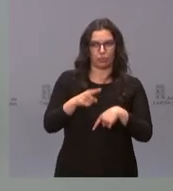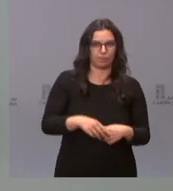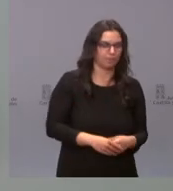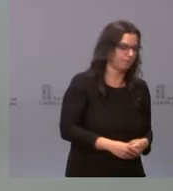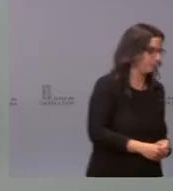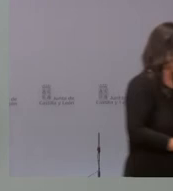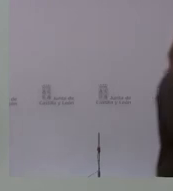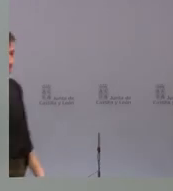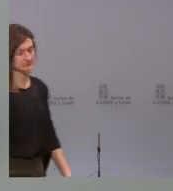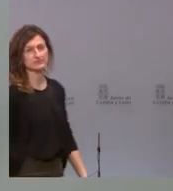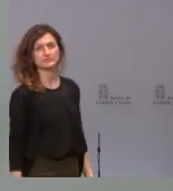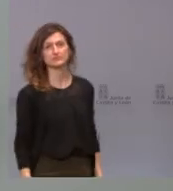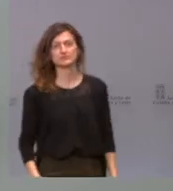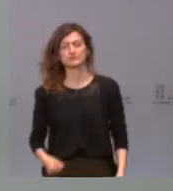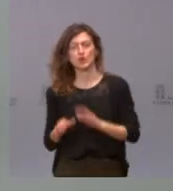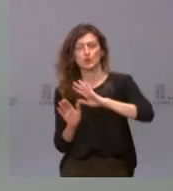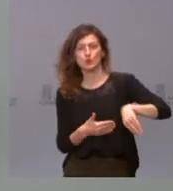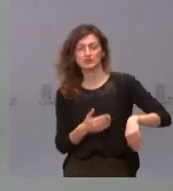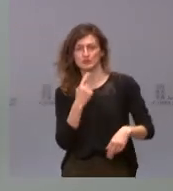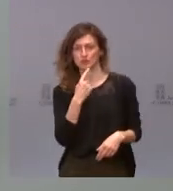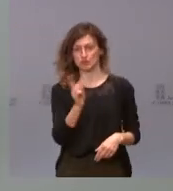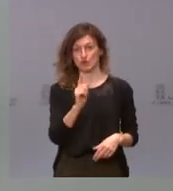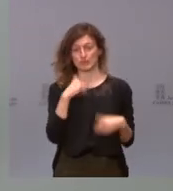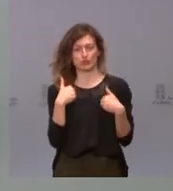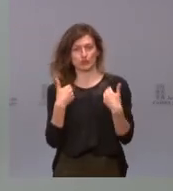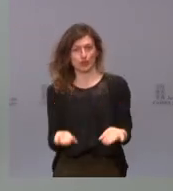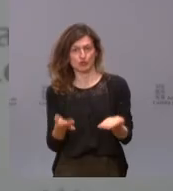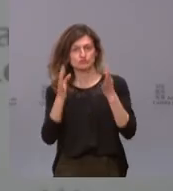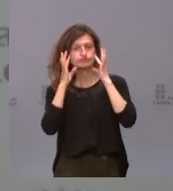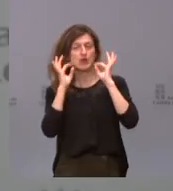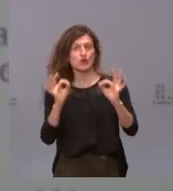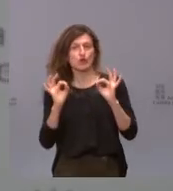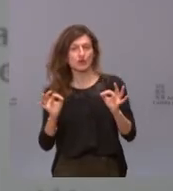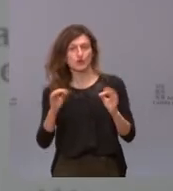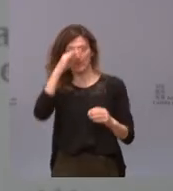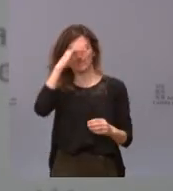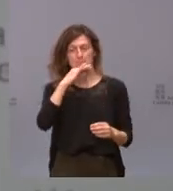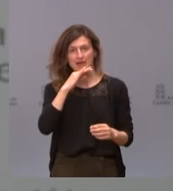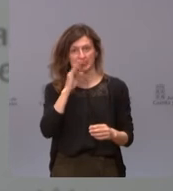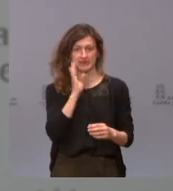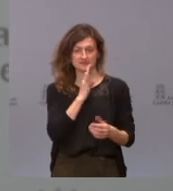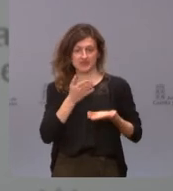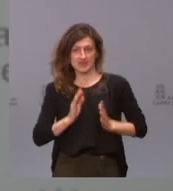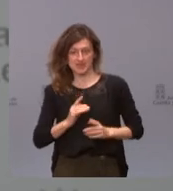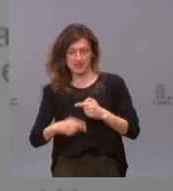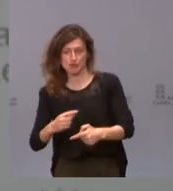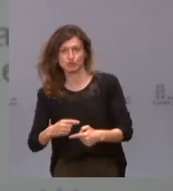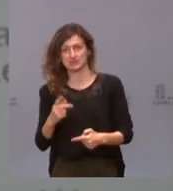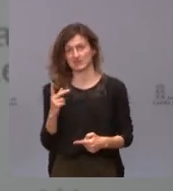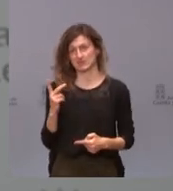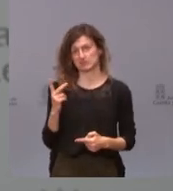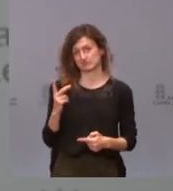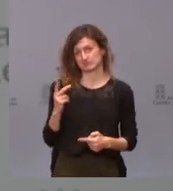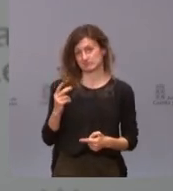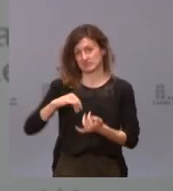pues lo último no porque lógicamente las donaciones es en el entre padres e hijos y entre y entre cónyuges así